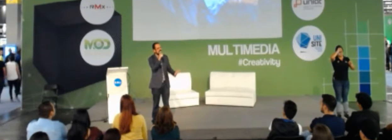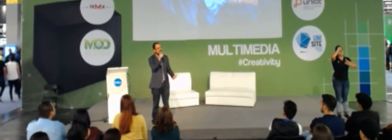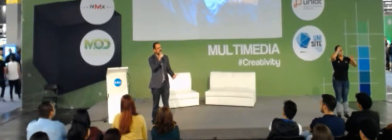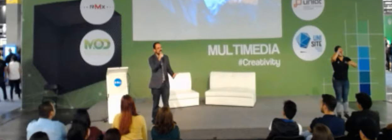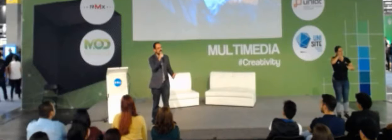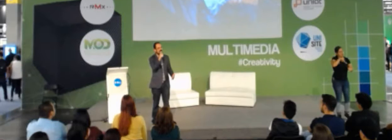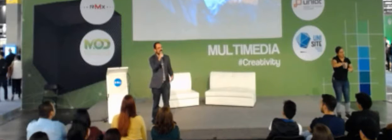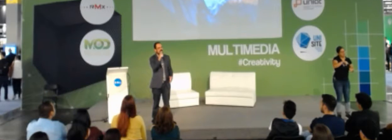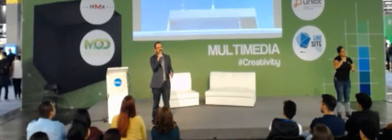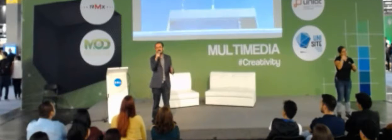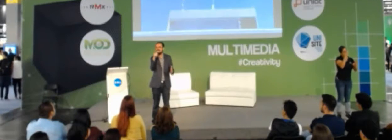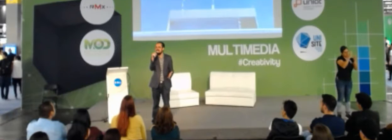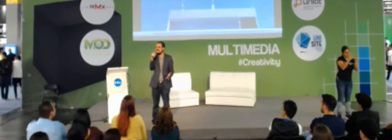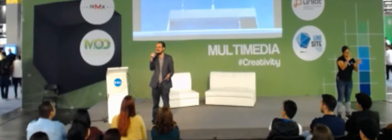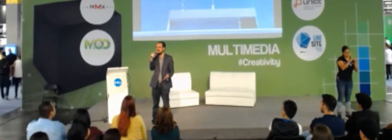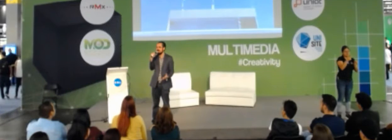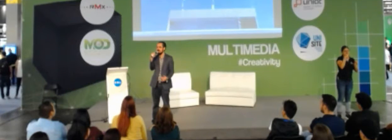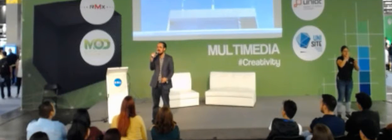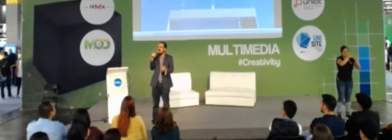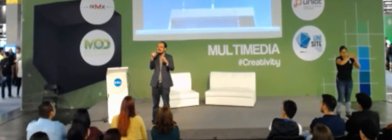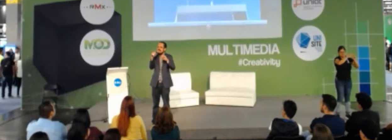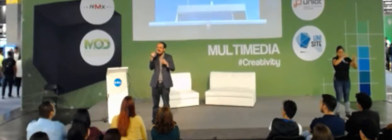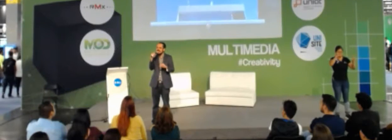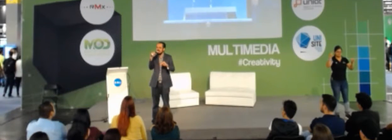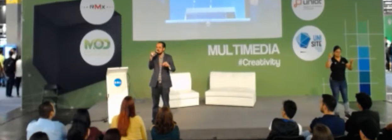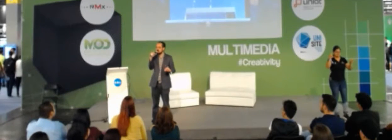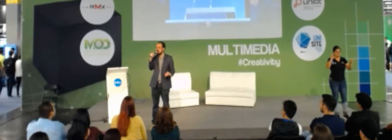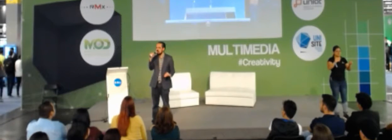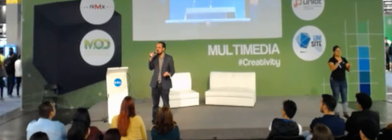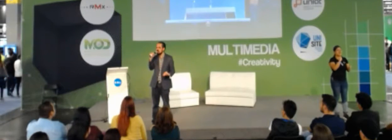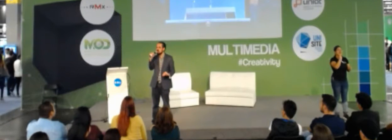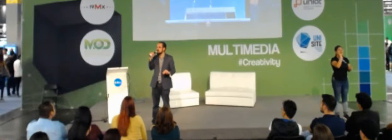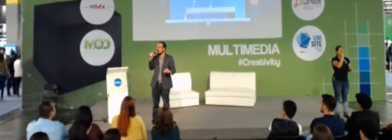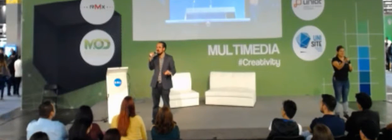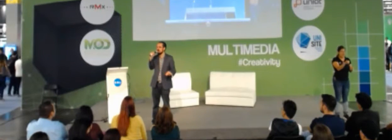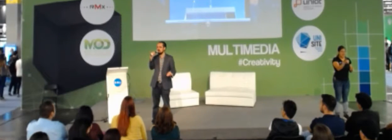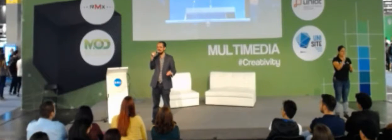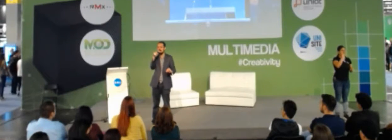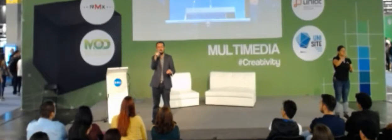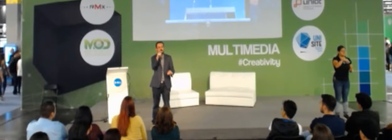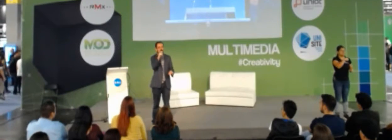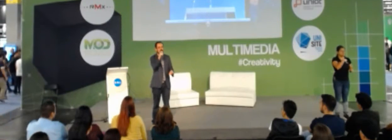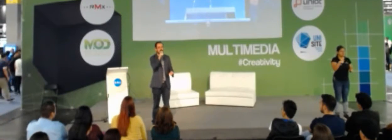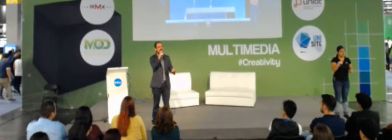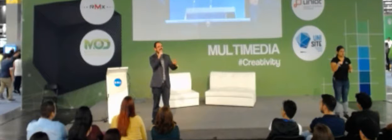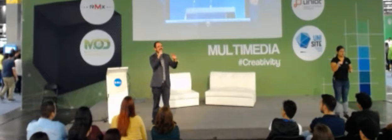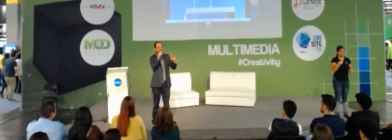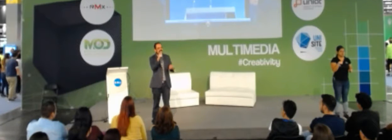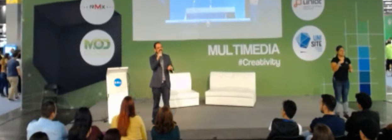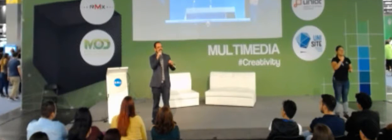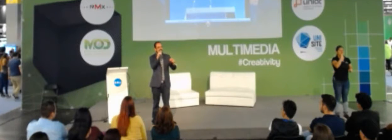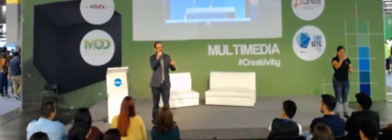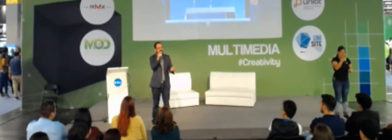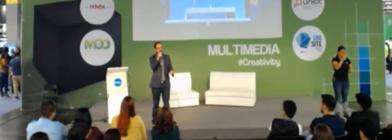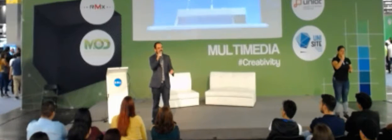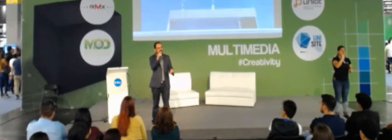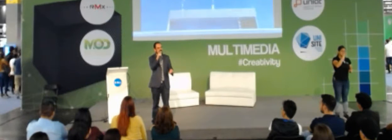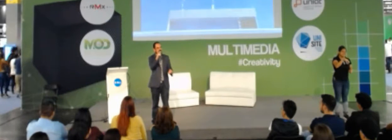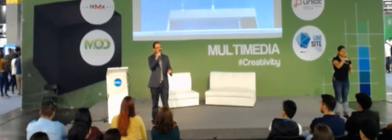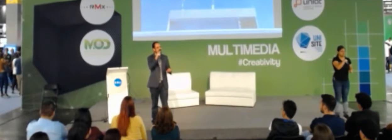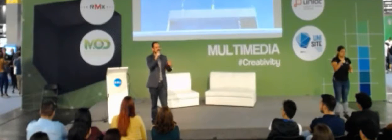platicar hoy. La frase dice así: nada sin nosotros, sin nosotros. Nada sin